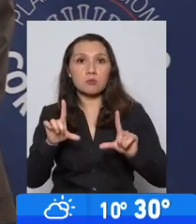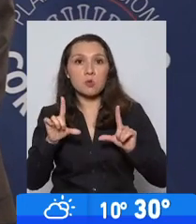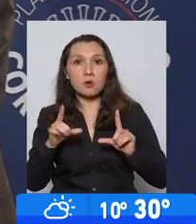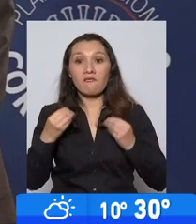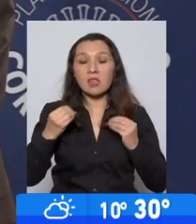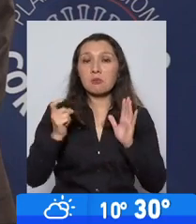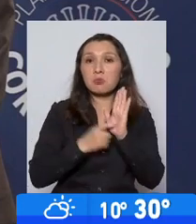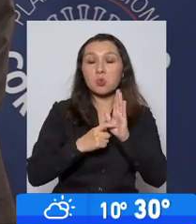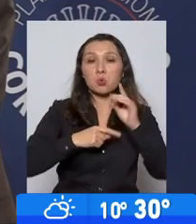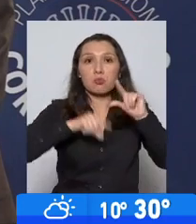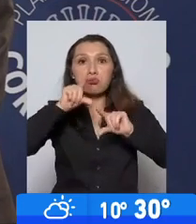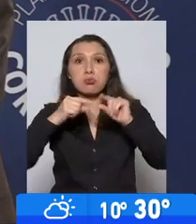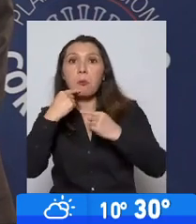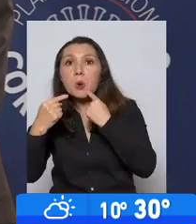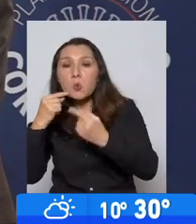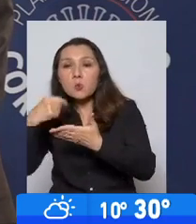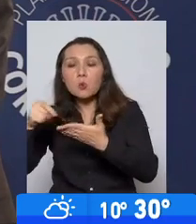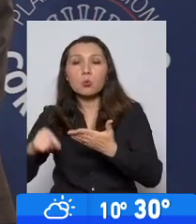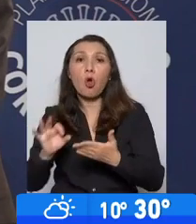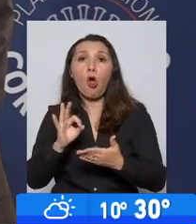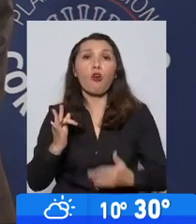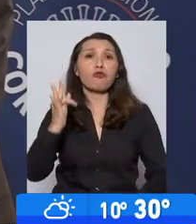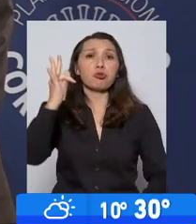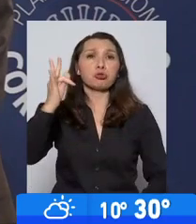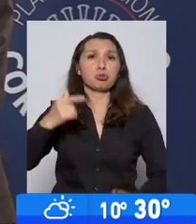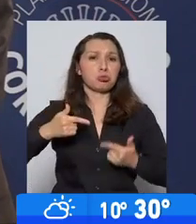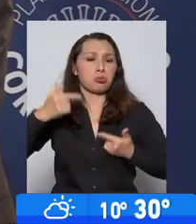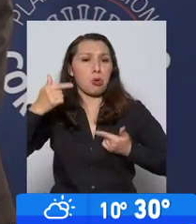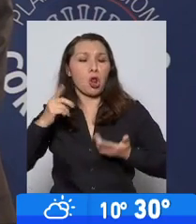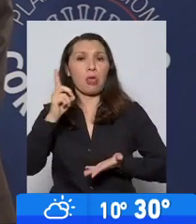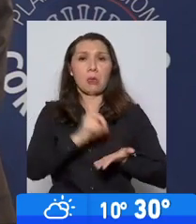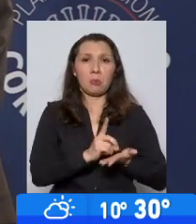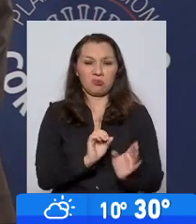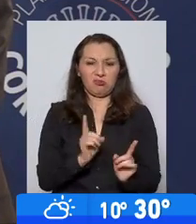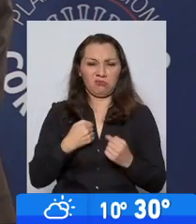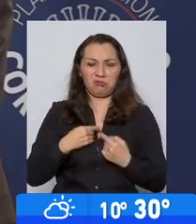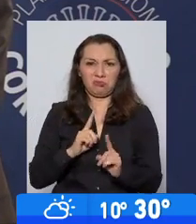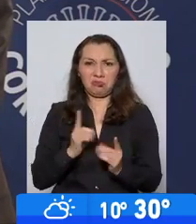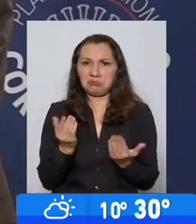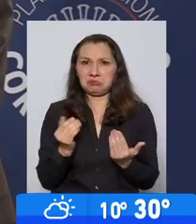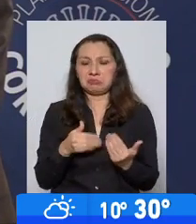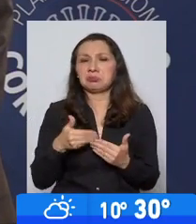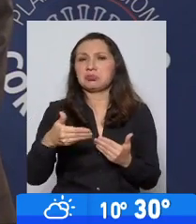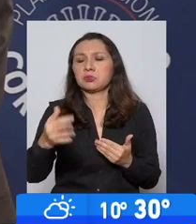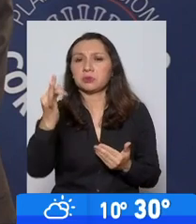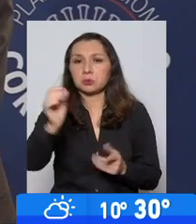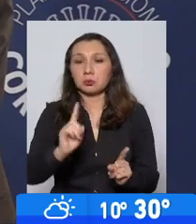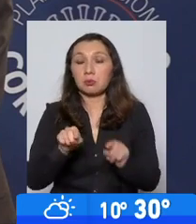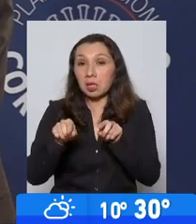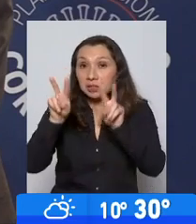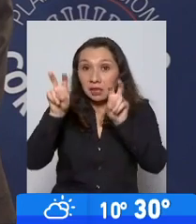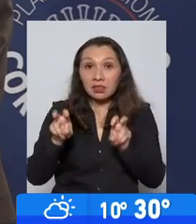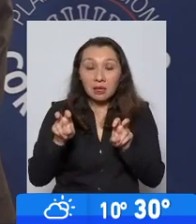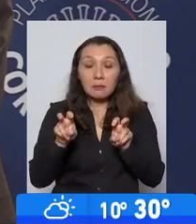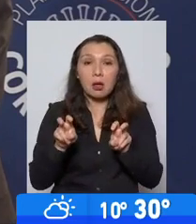en las encuestas, ni de llegar a ser parlamentario, ni nada que se le parezca. Y en ese contexto